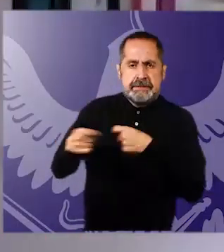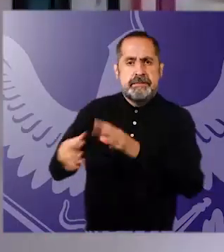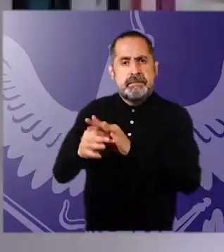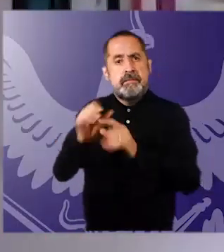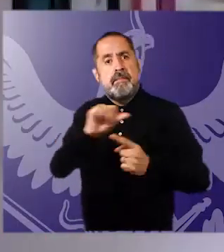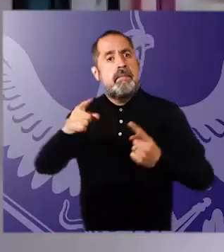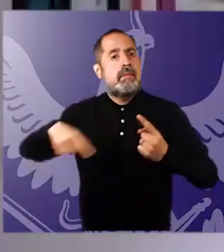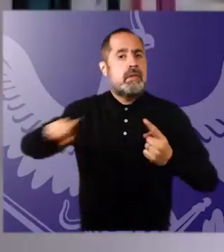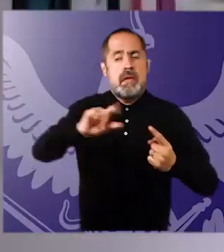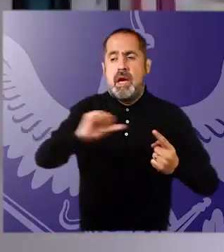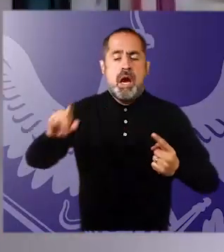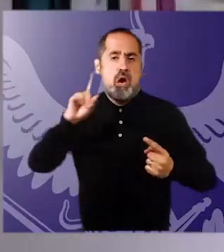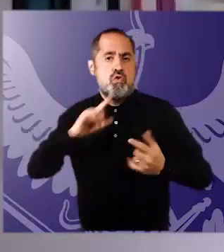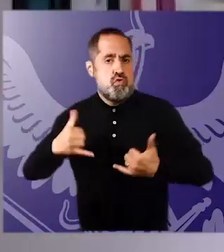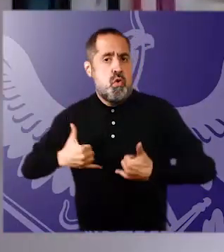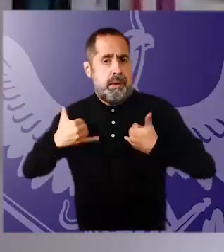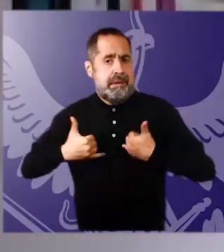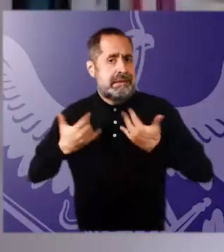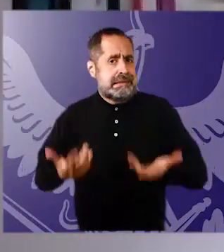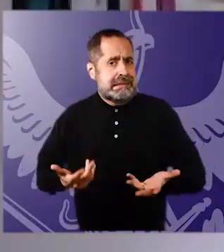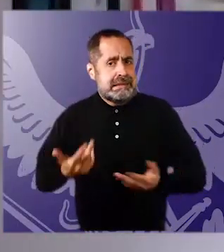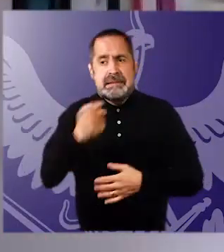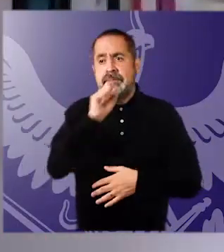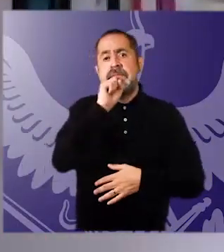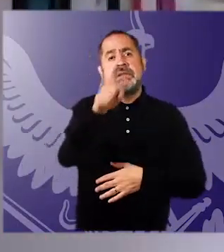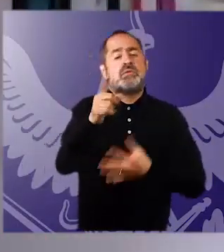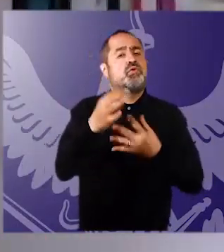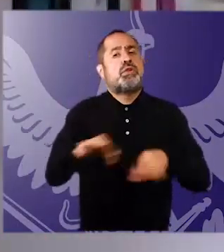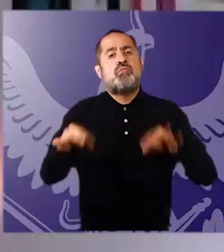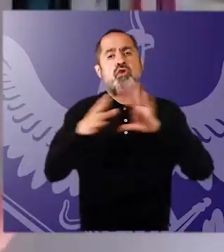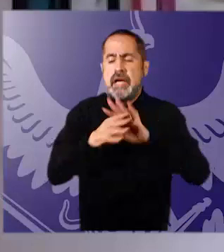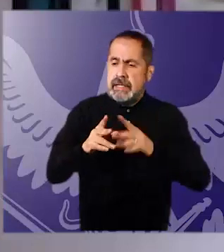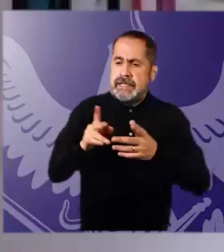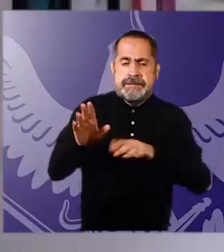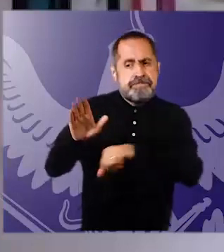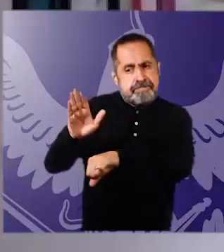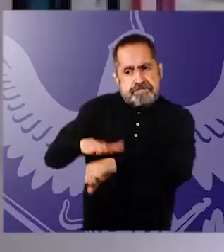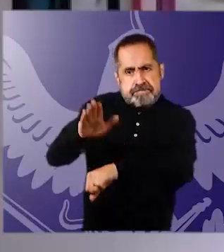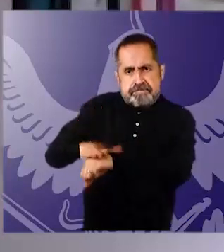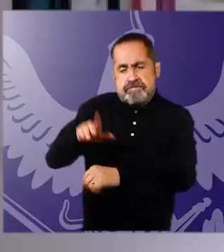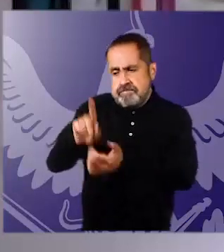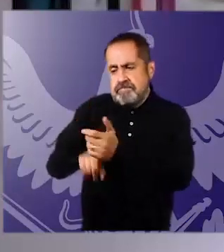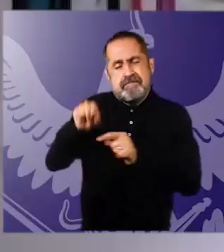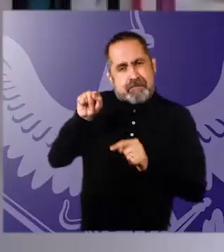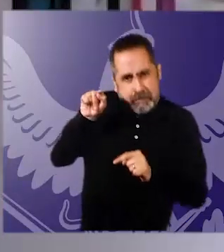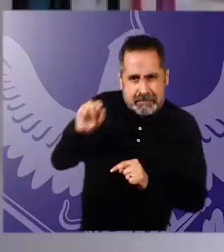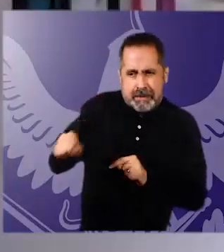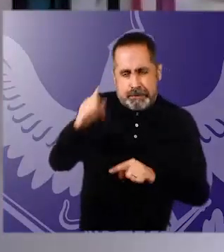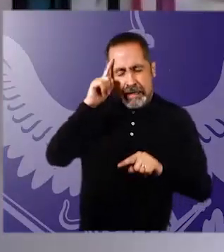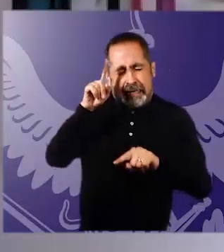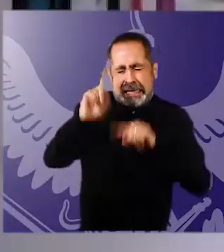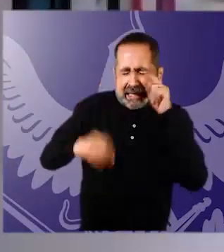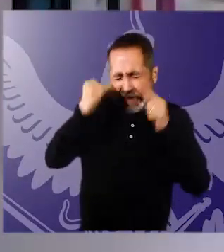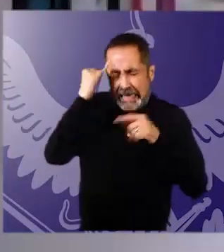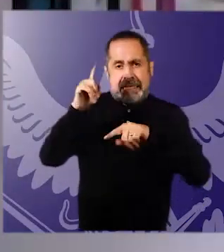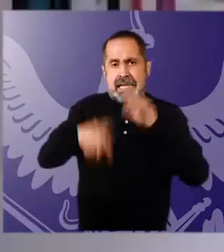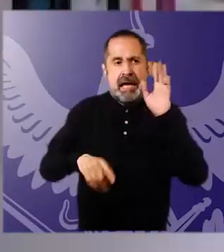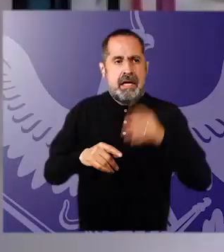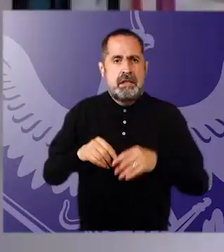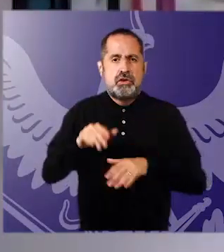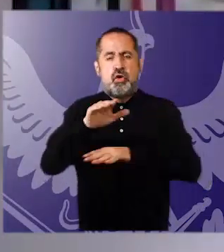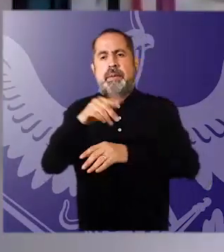esté garantizado para las y los adolescentes, pero también es importante luchar contra